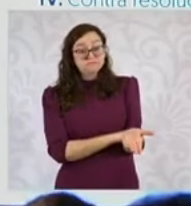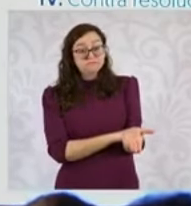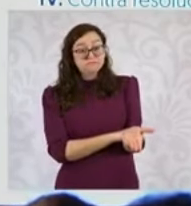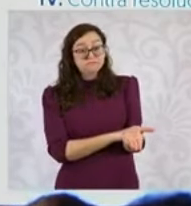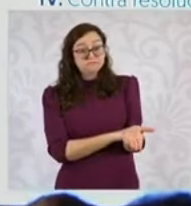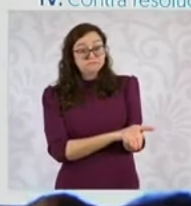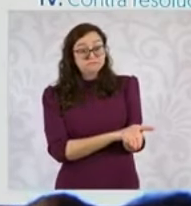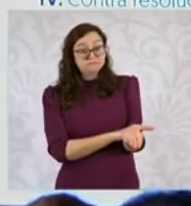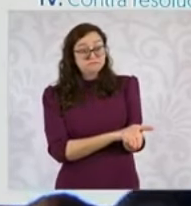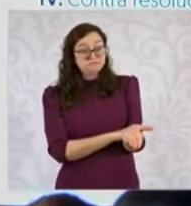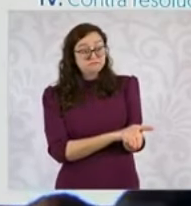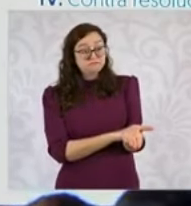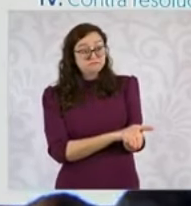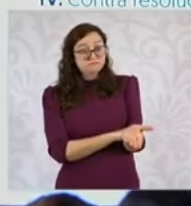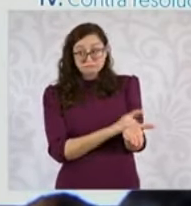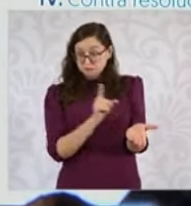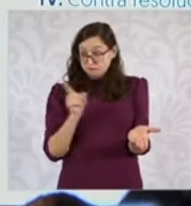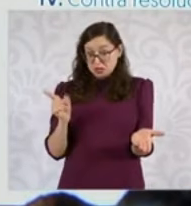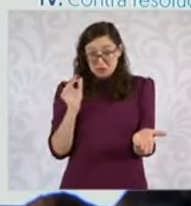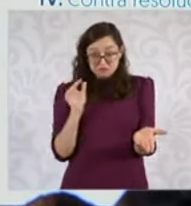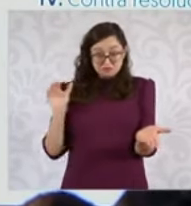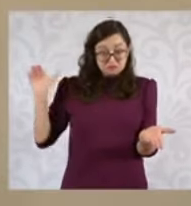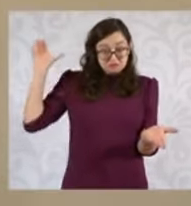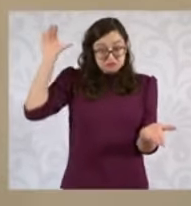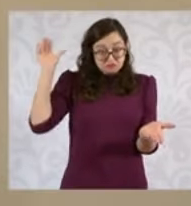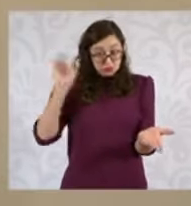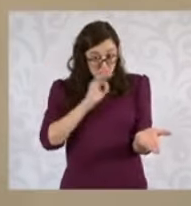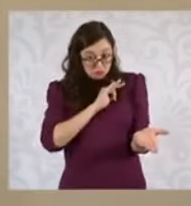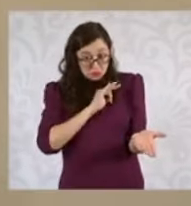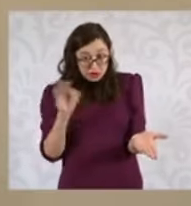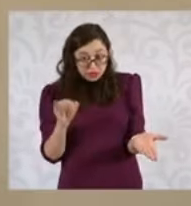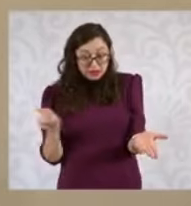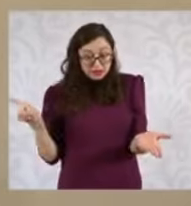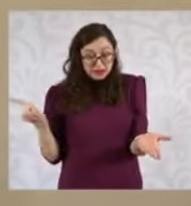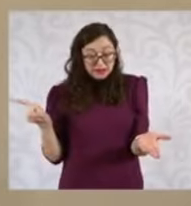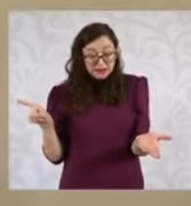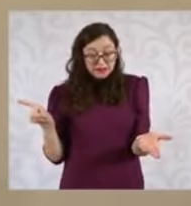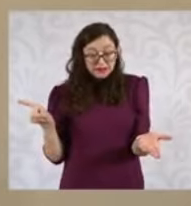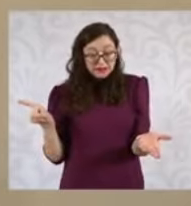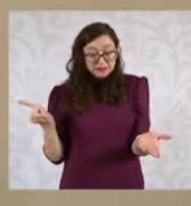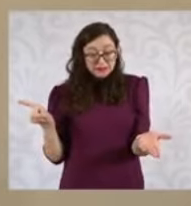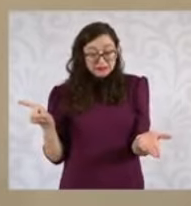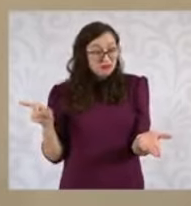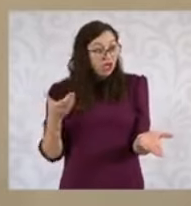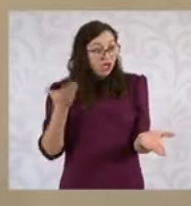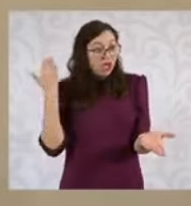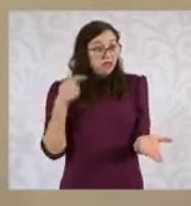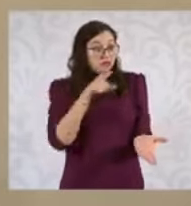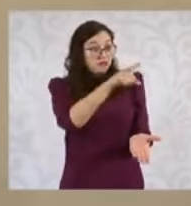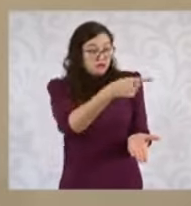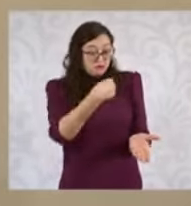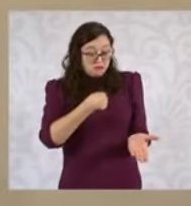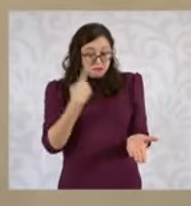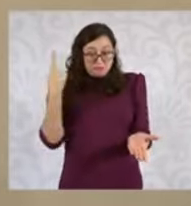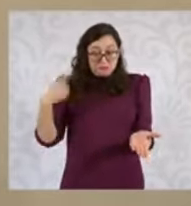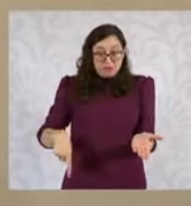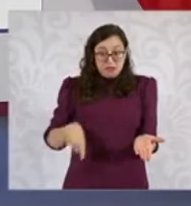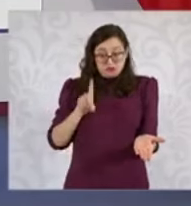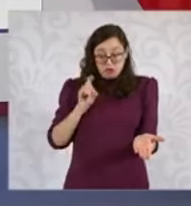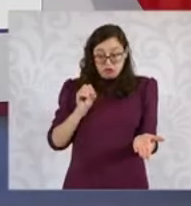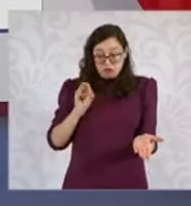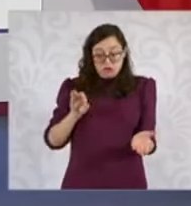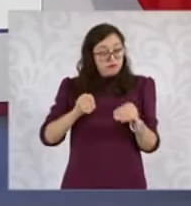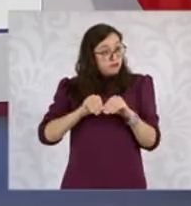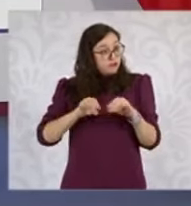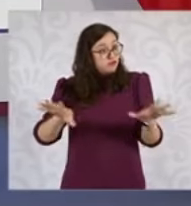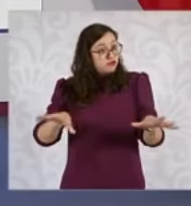¿Es factible que una jueza pida esto? Dado que ustedes ordenaron que se publicara en el Diario Oficial